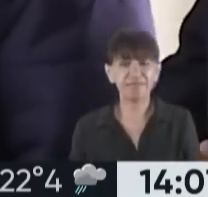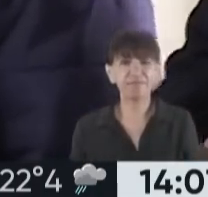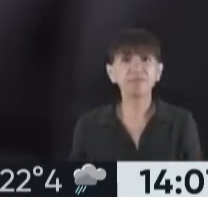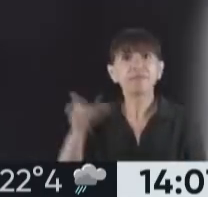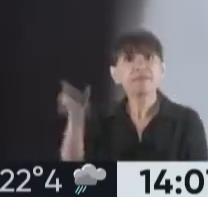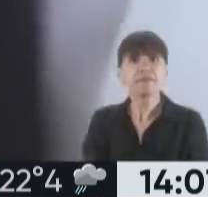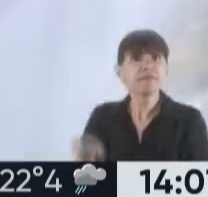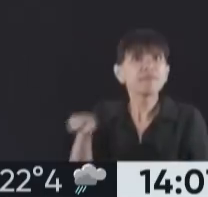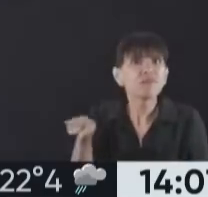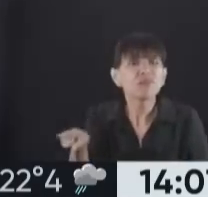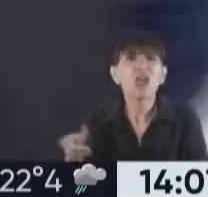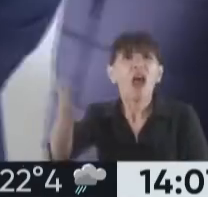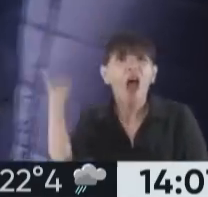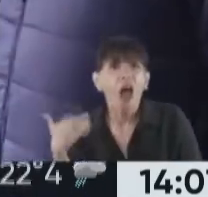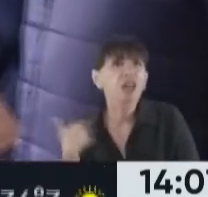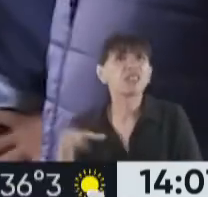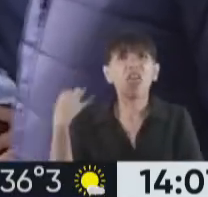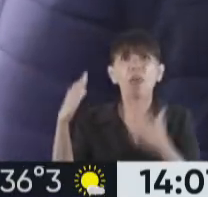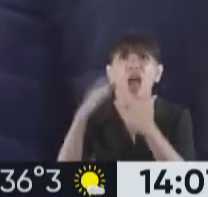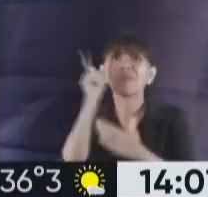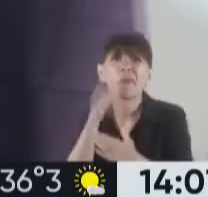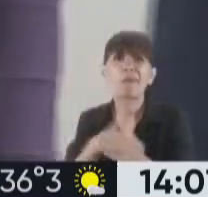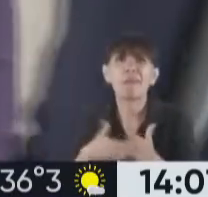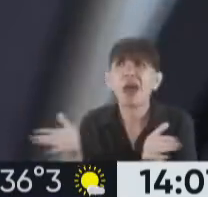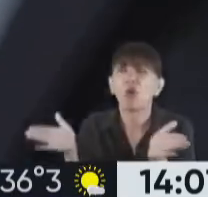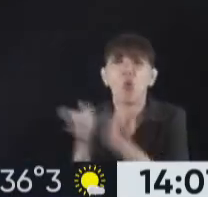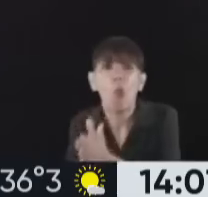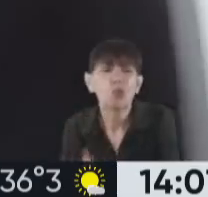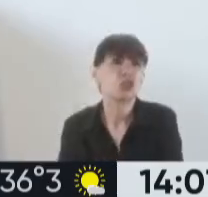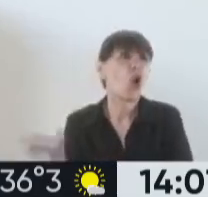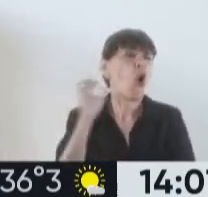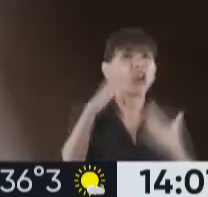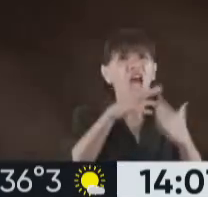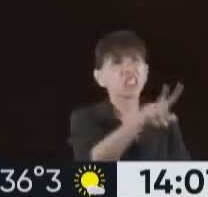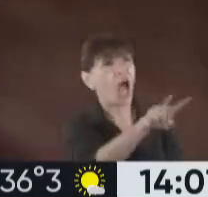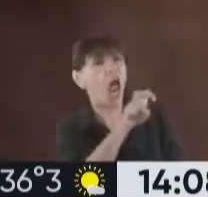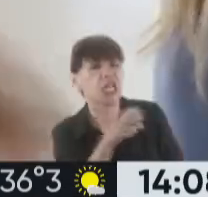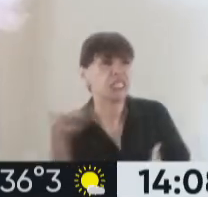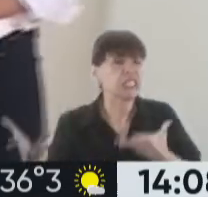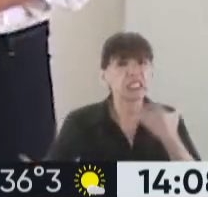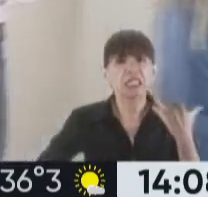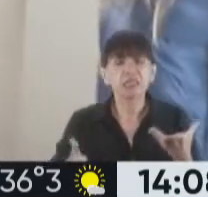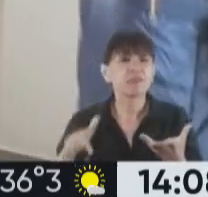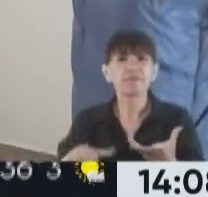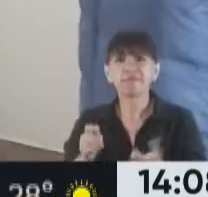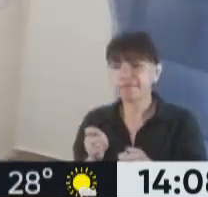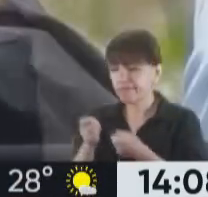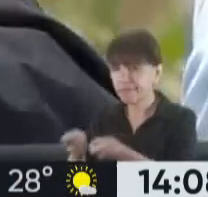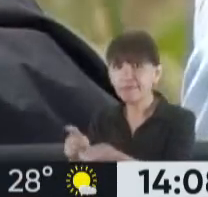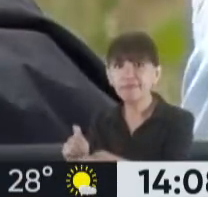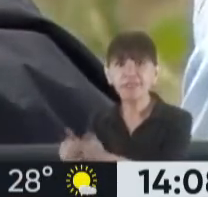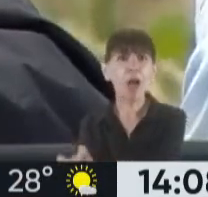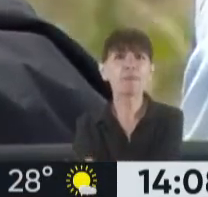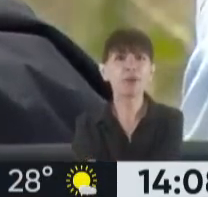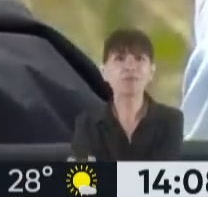que vive de prestado en la casa de sus padres, de sus hermanos, o alquila una casa, y que sabe que a partir